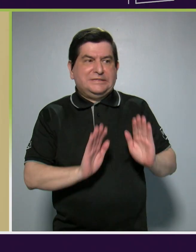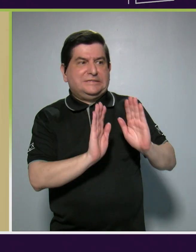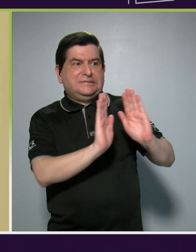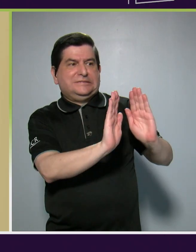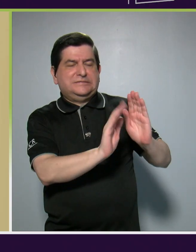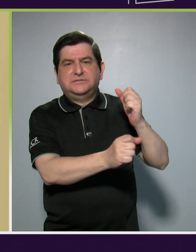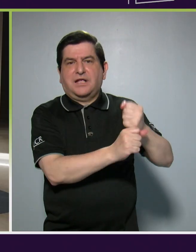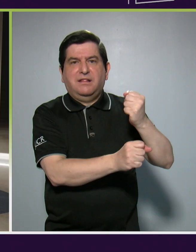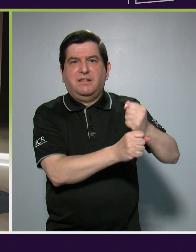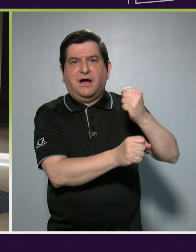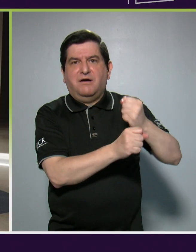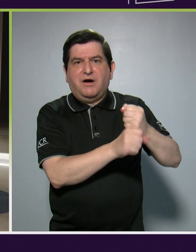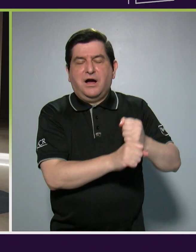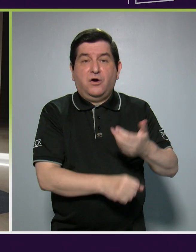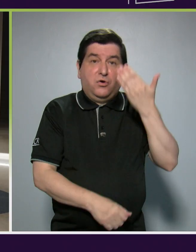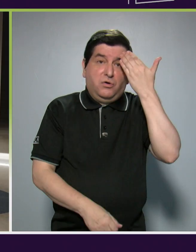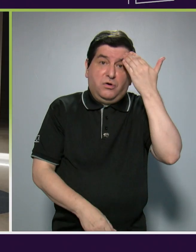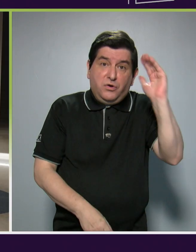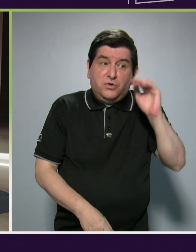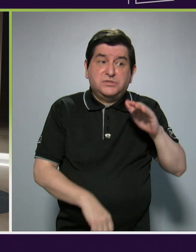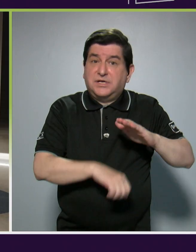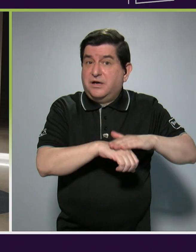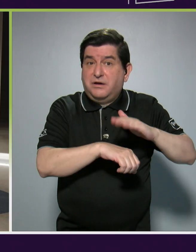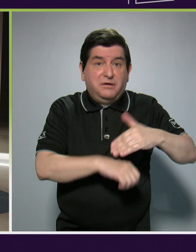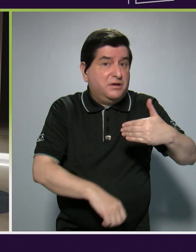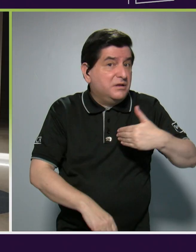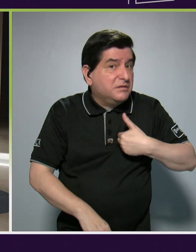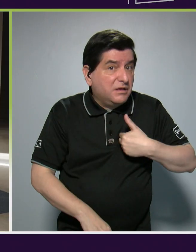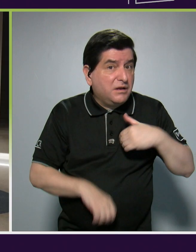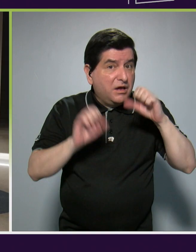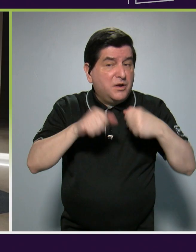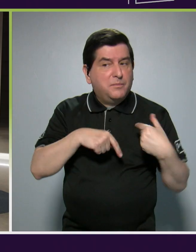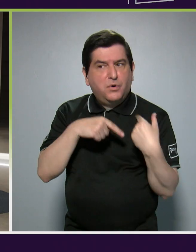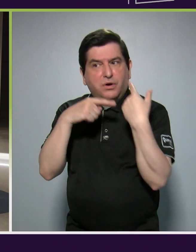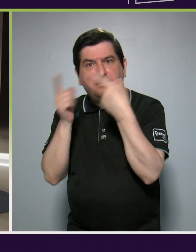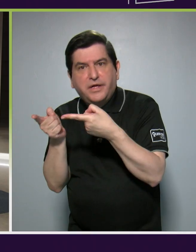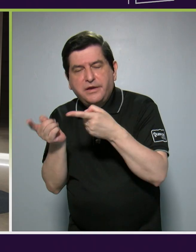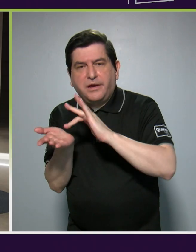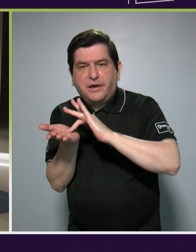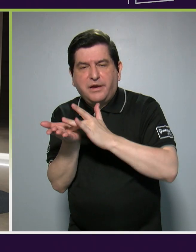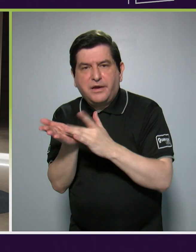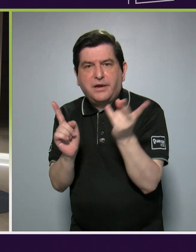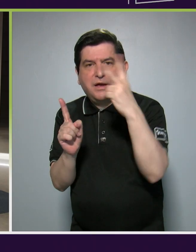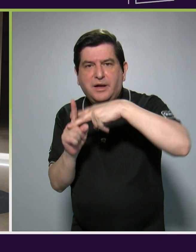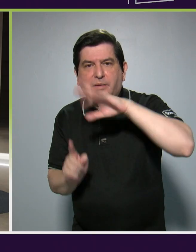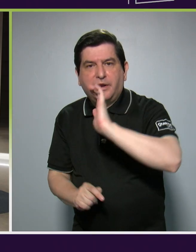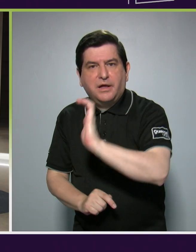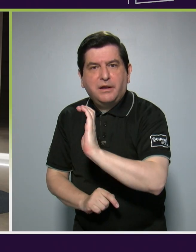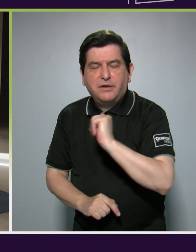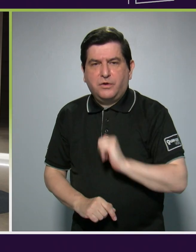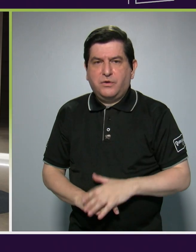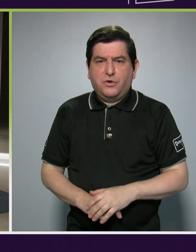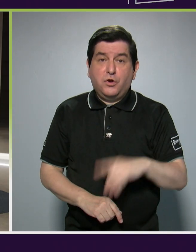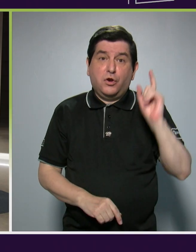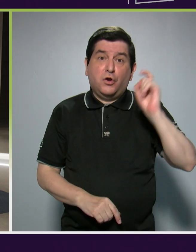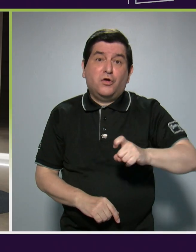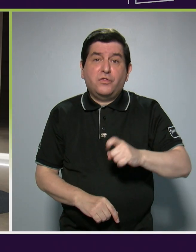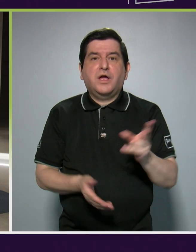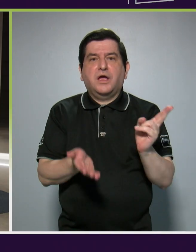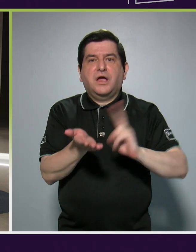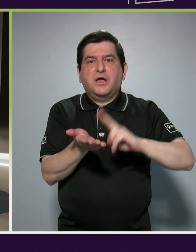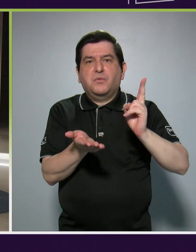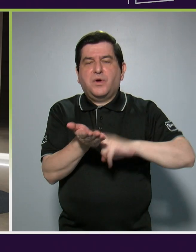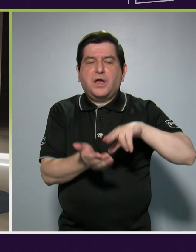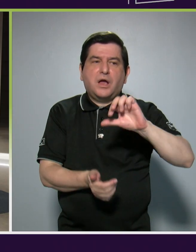entorno laboral, no se sabe si le van a dar permiso para llegar a darle el medicamento a ese niño, tienen que contratar a